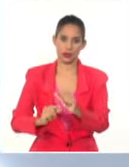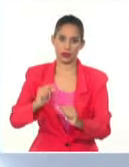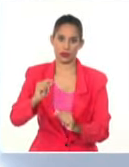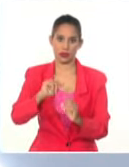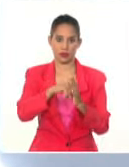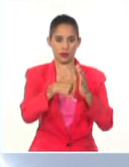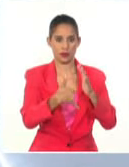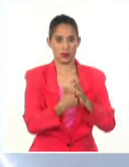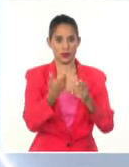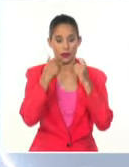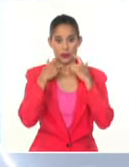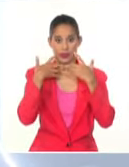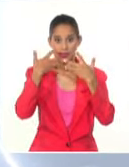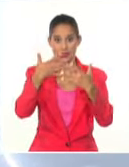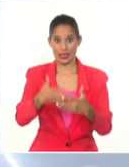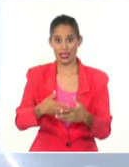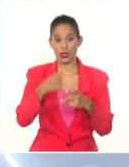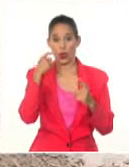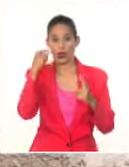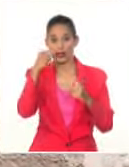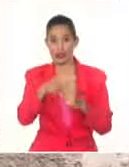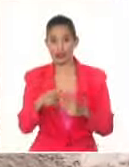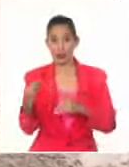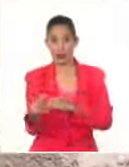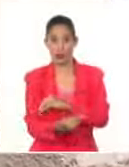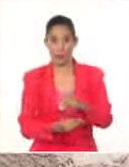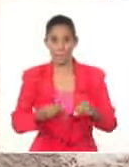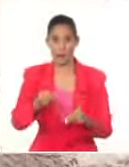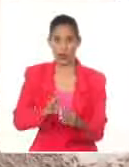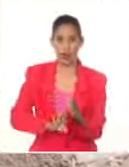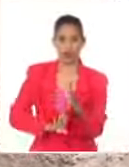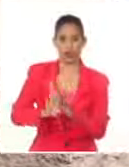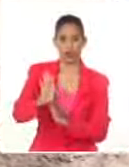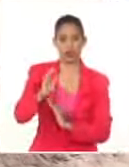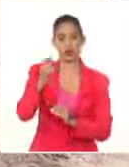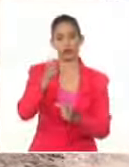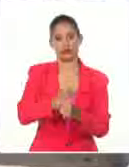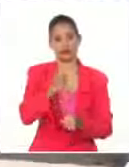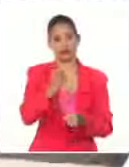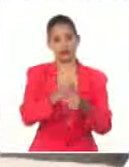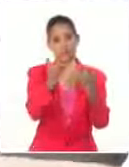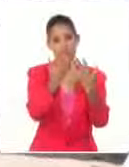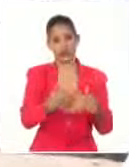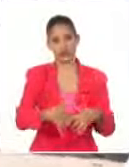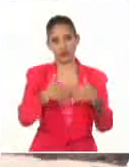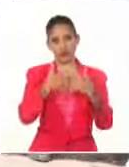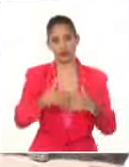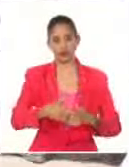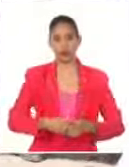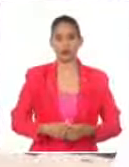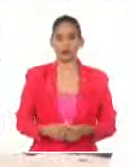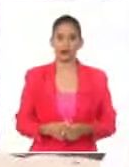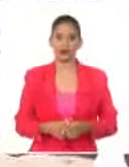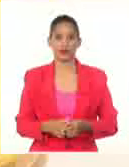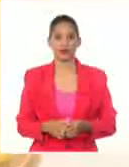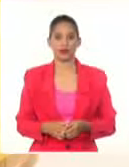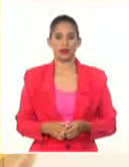pecuaria Managuaco con el objetivo de reactivar y elevar sus capacidades productivas.